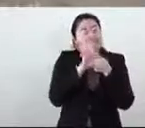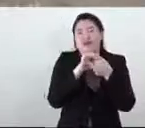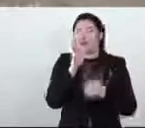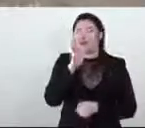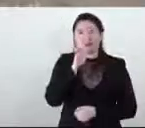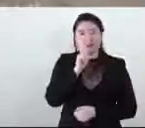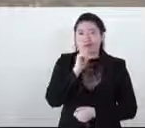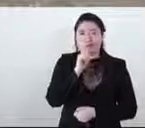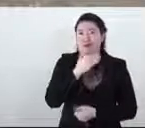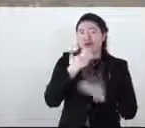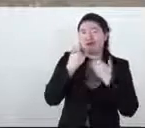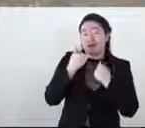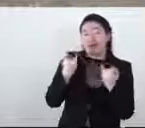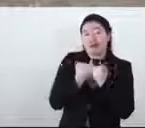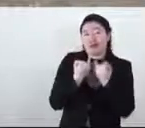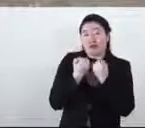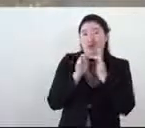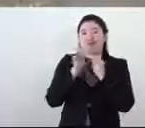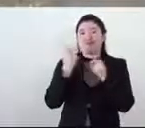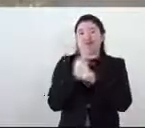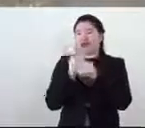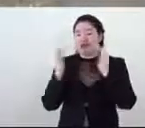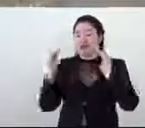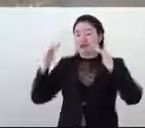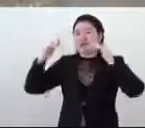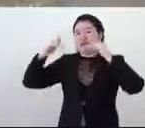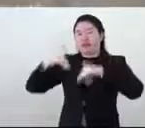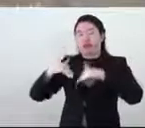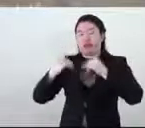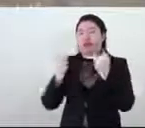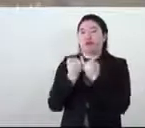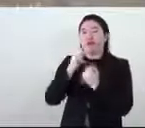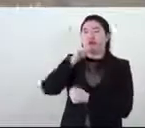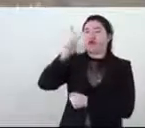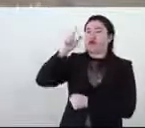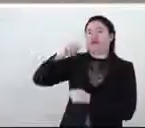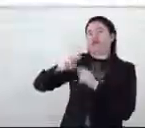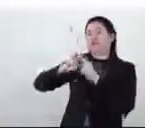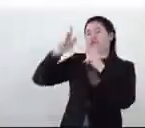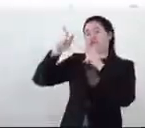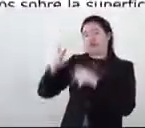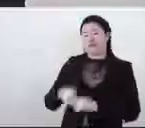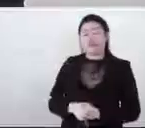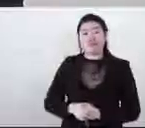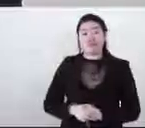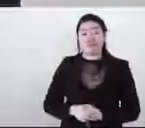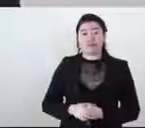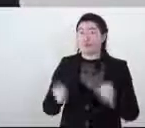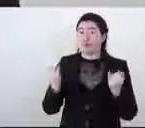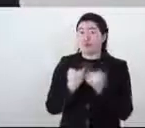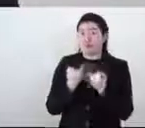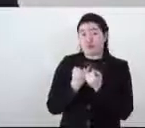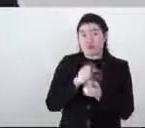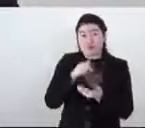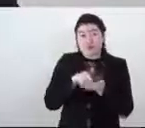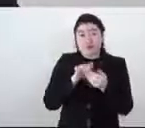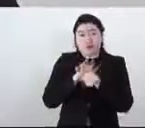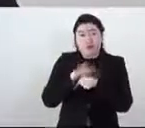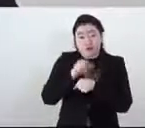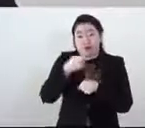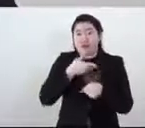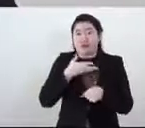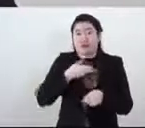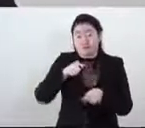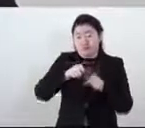Trave T7 mostrando deformación y desprendimiento de la luminaria soporte. Inciso B, se observan huellas de impacto de los pernos